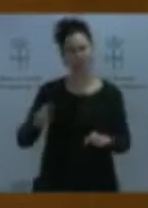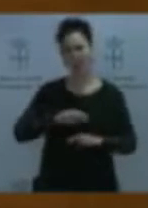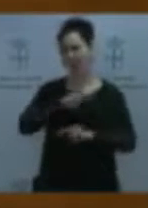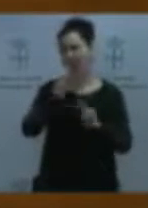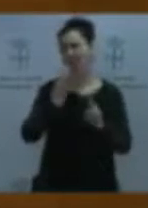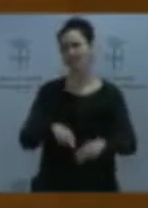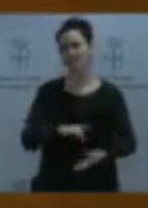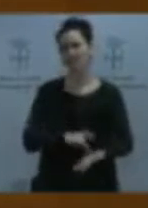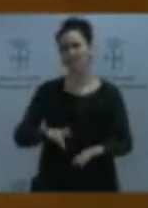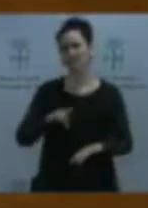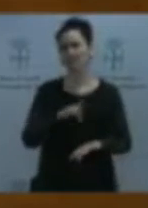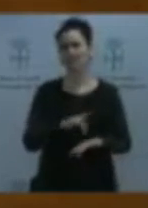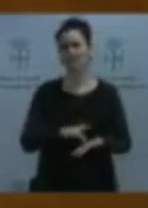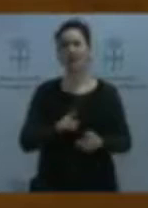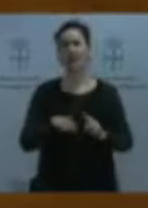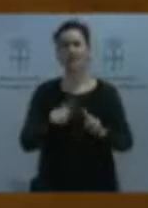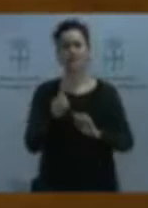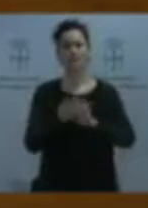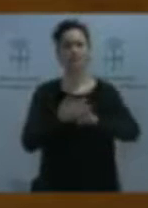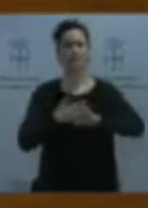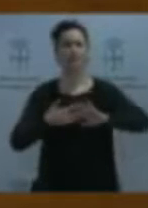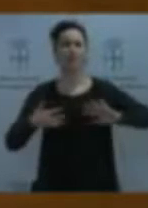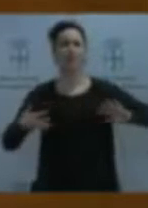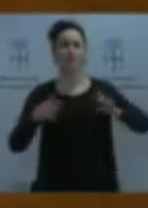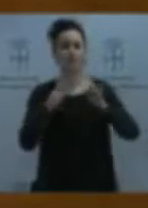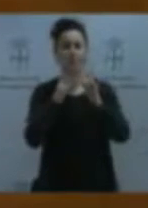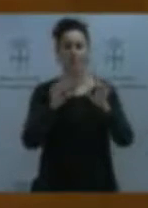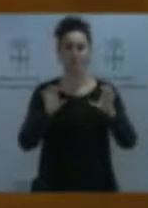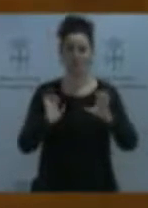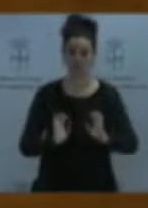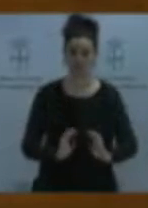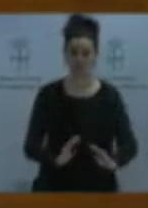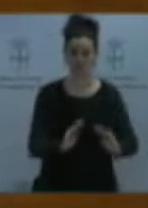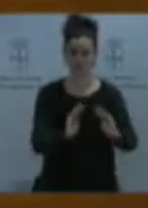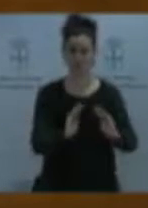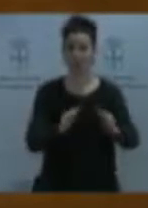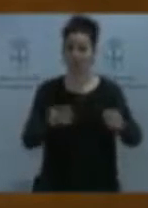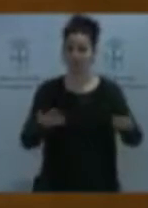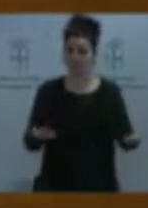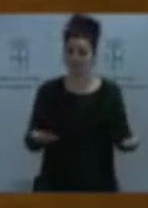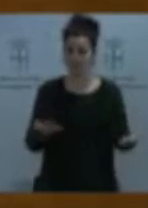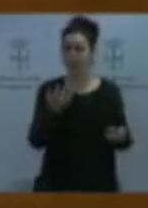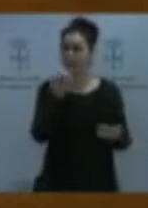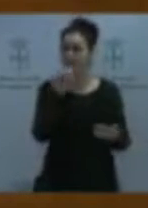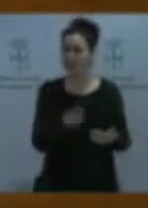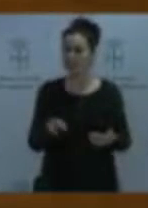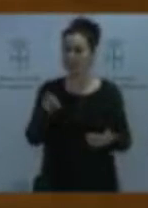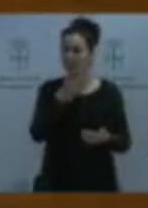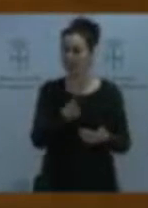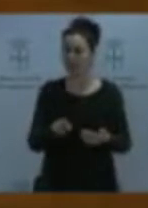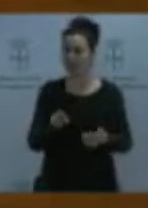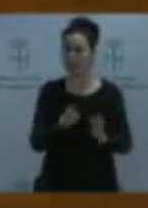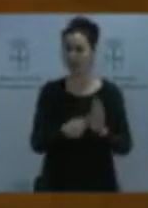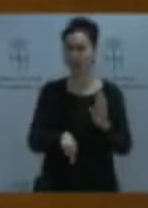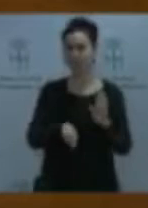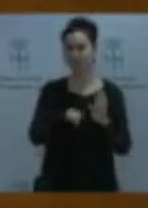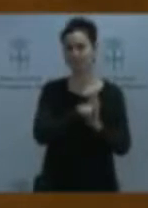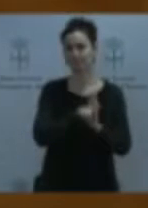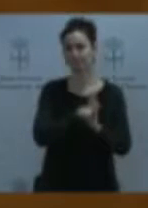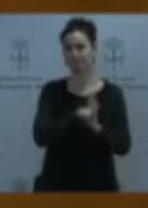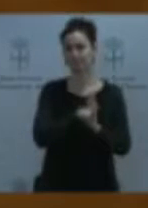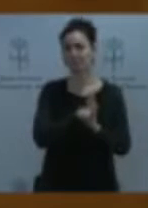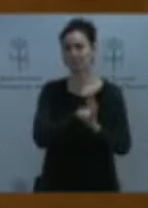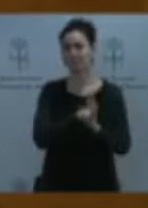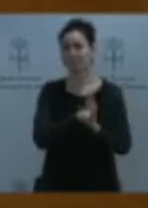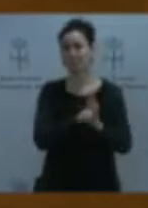ello. Si tocamos este punto, yo creo que hay que hacer una mención expresa a los